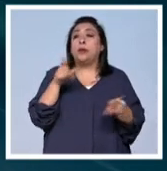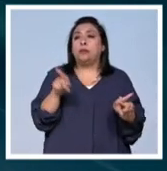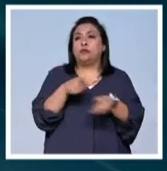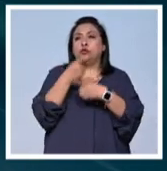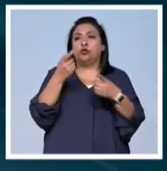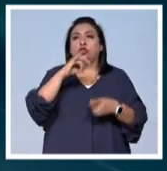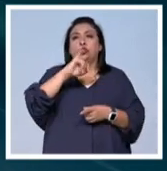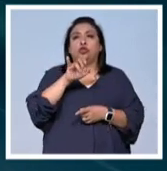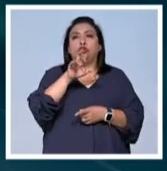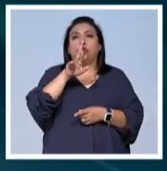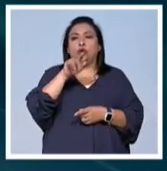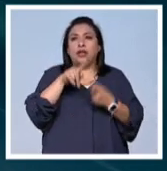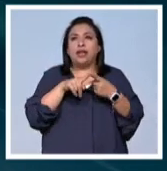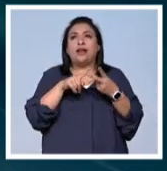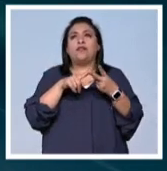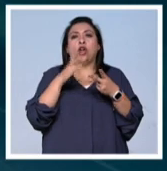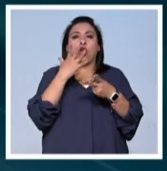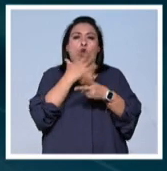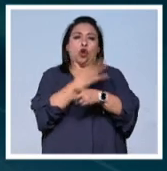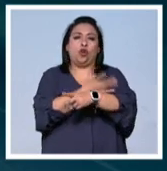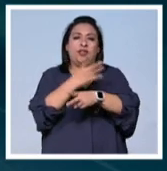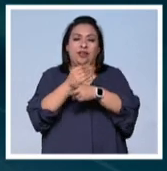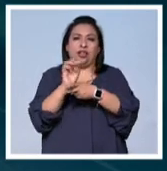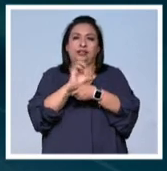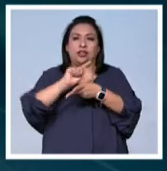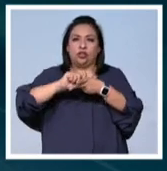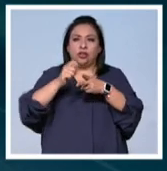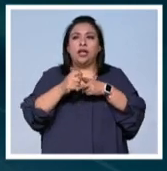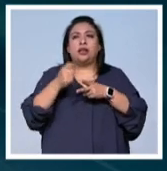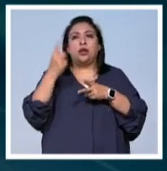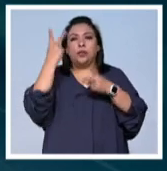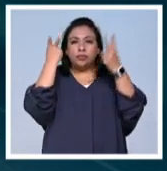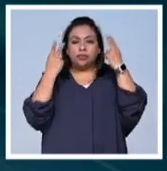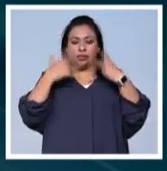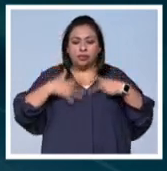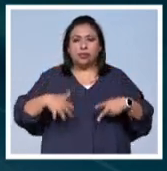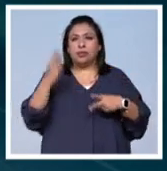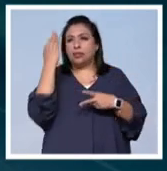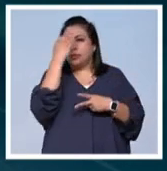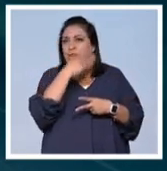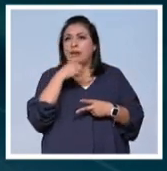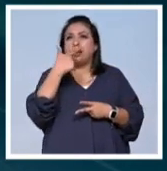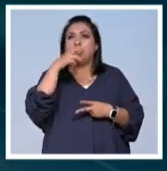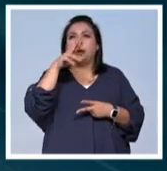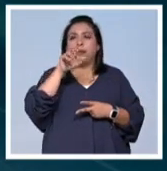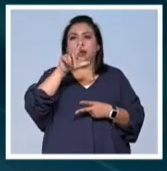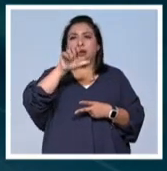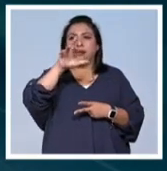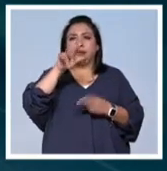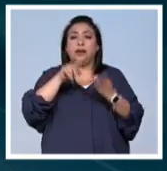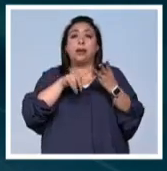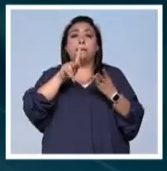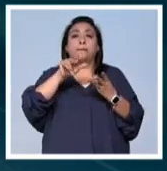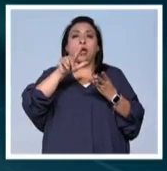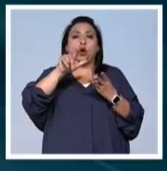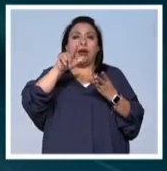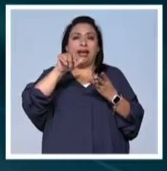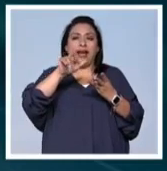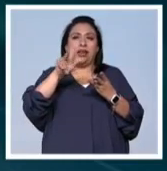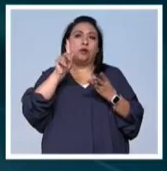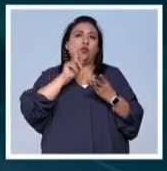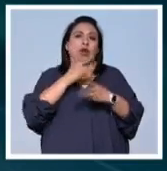yurief Nieves el coordinador esceno técnico del taller de vestuario peluquería y maquillaje Gabriel anciraguarneros y Paola Arenas